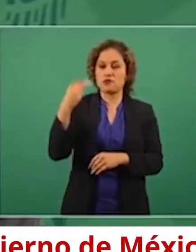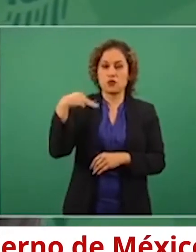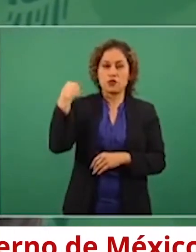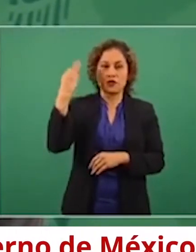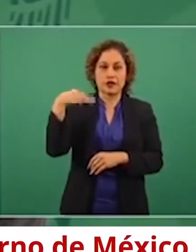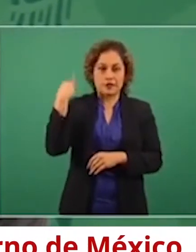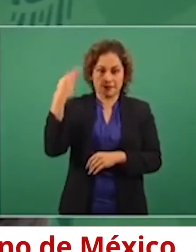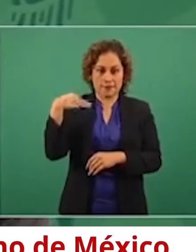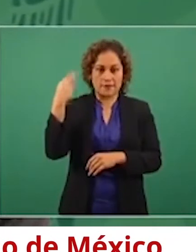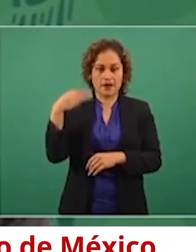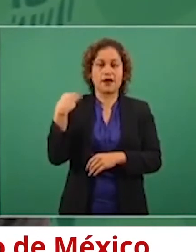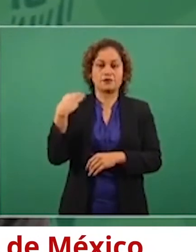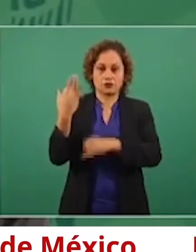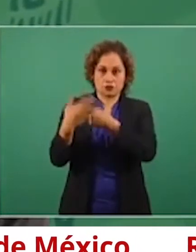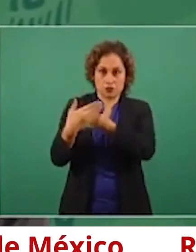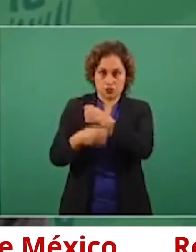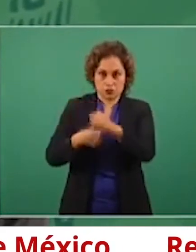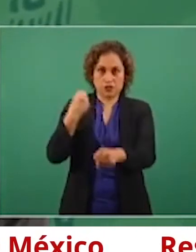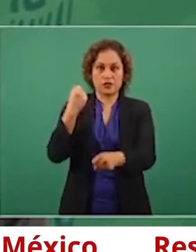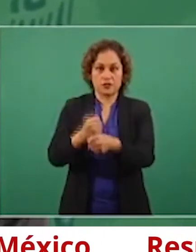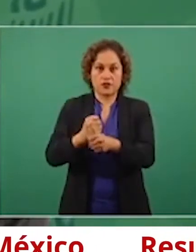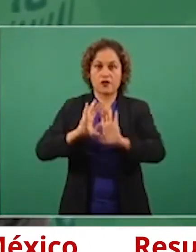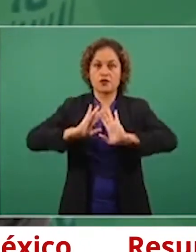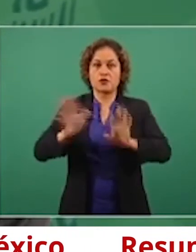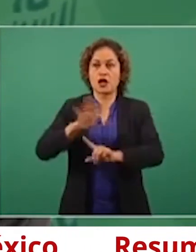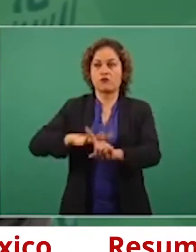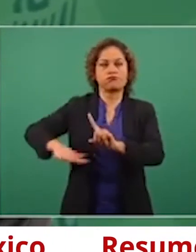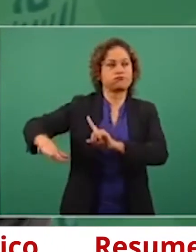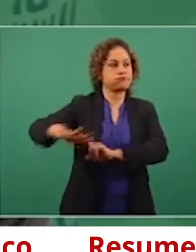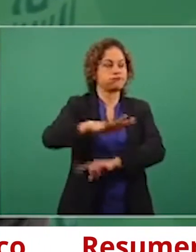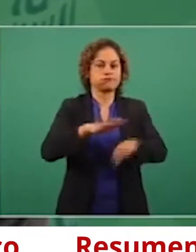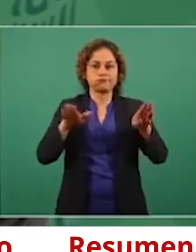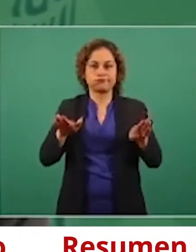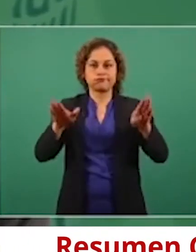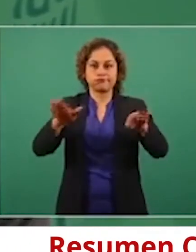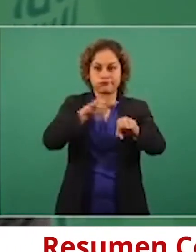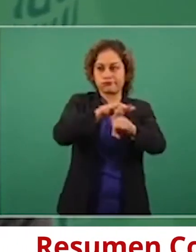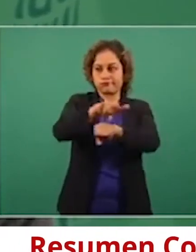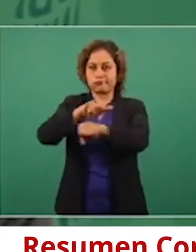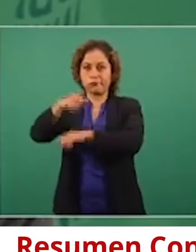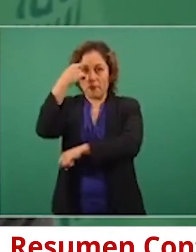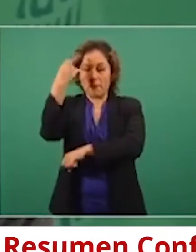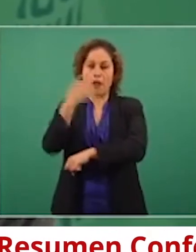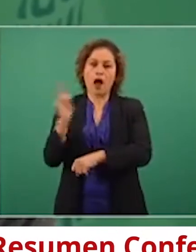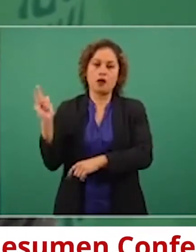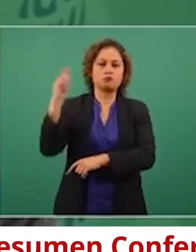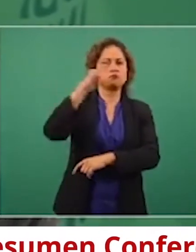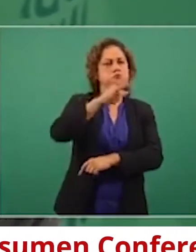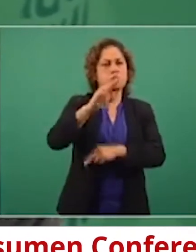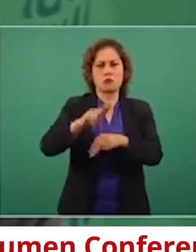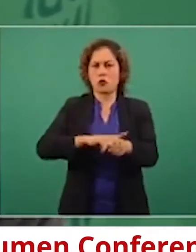con la prensa y que debe haber libertad de expresión finalmente el mandatario federal aseguró que en los casos del feminicidio de marianna en chiapas y también